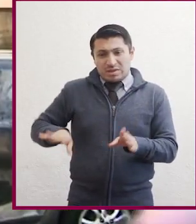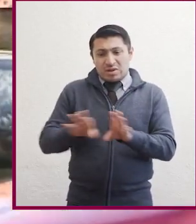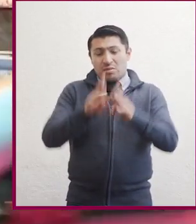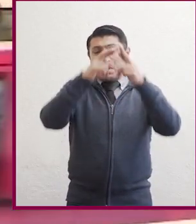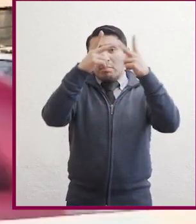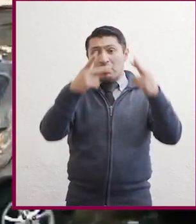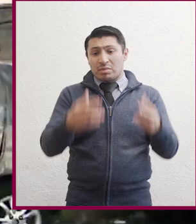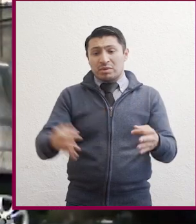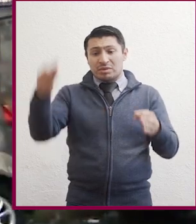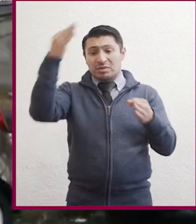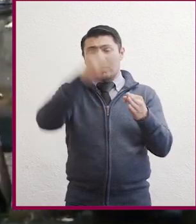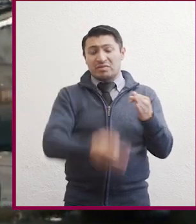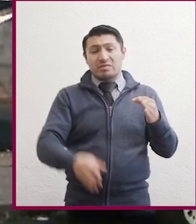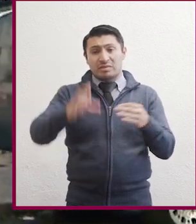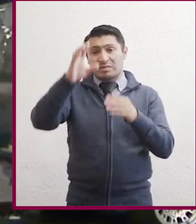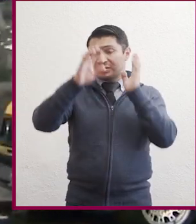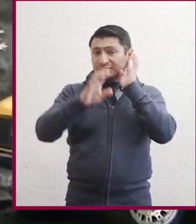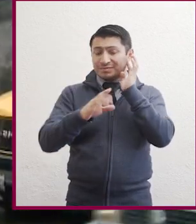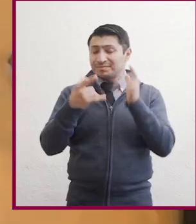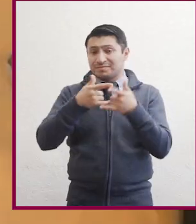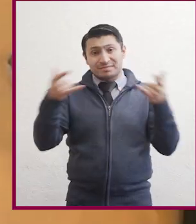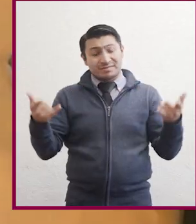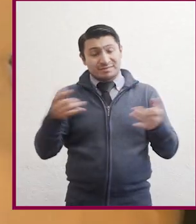un capítulo en la crónica local.